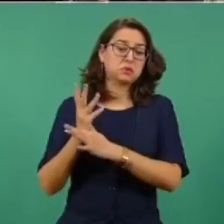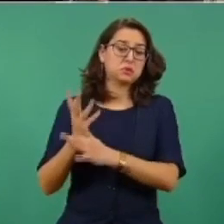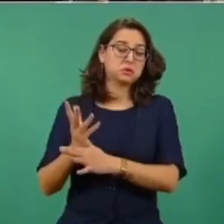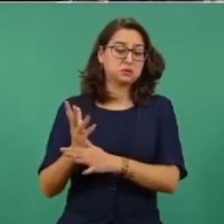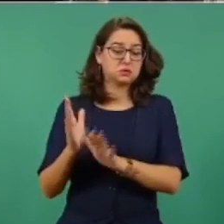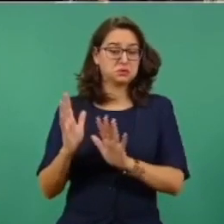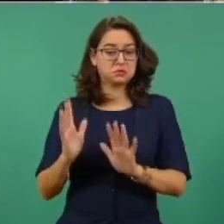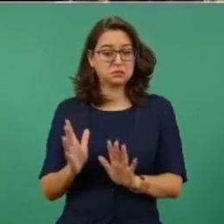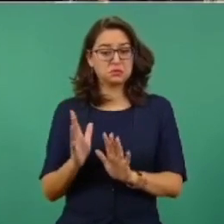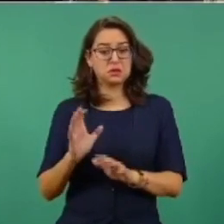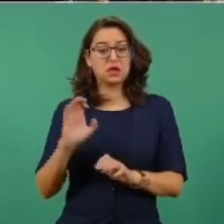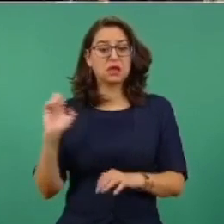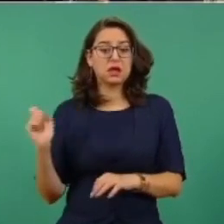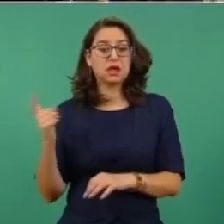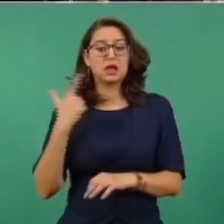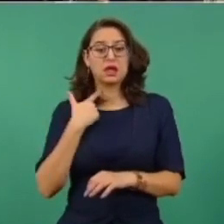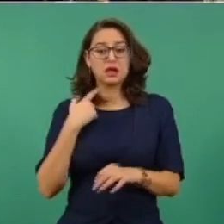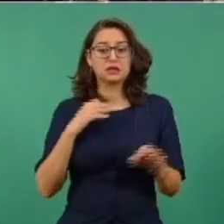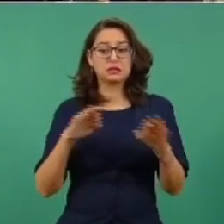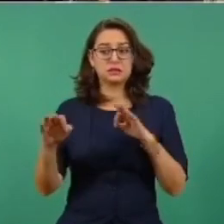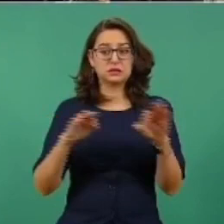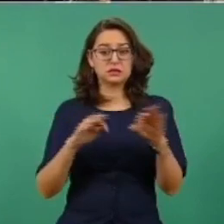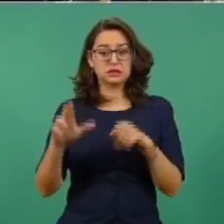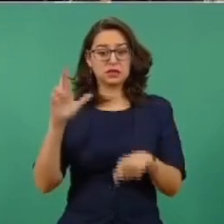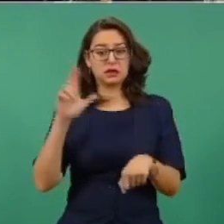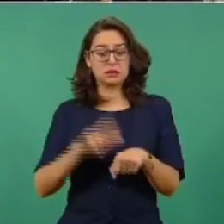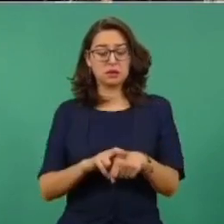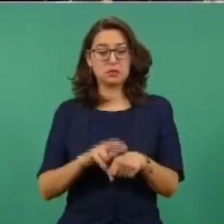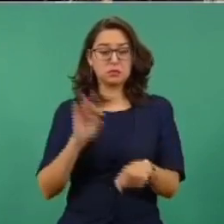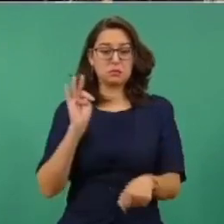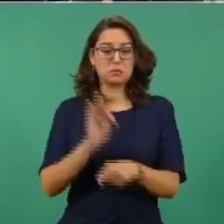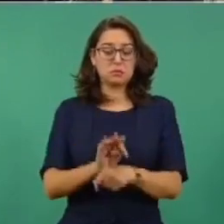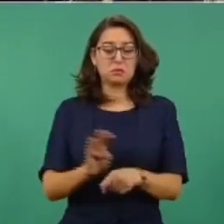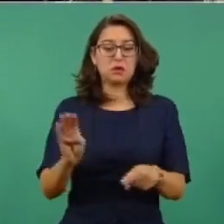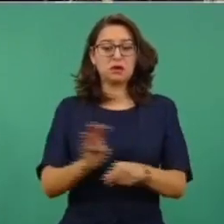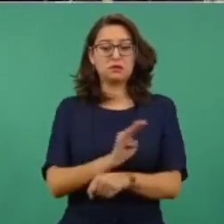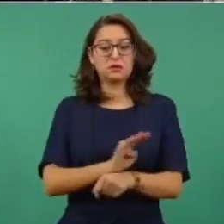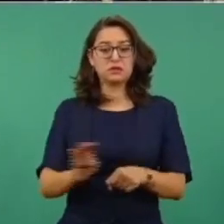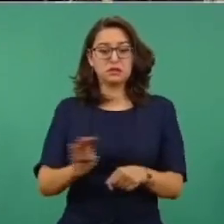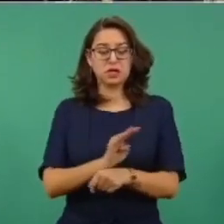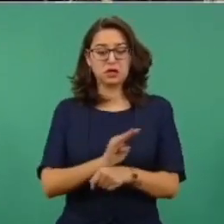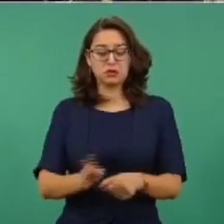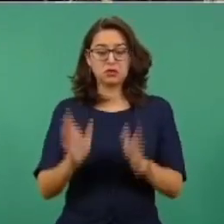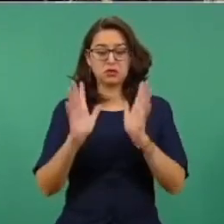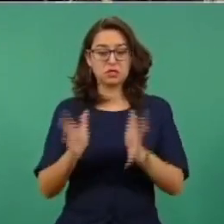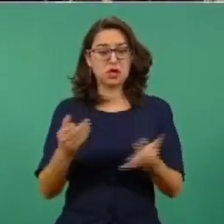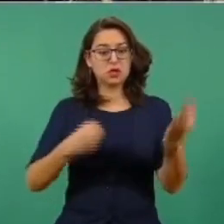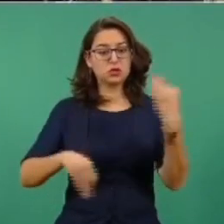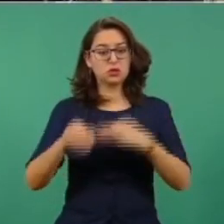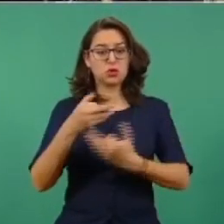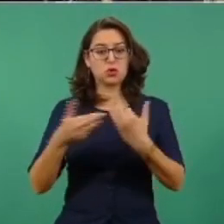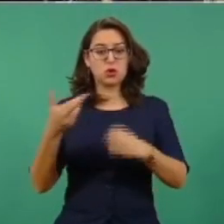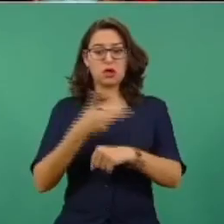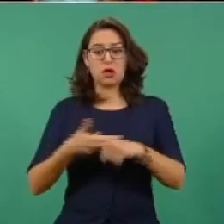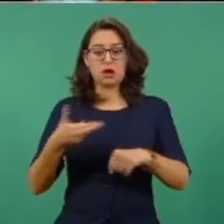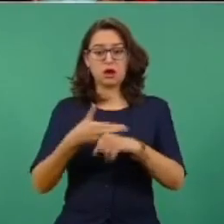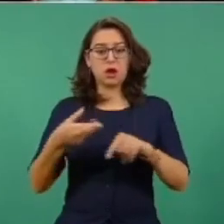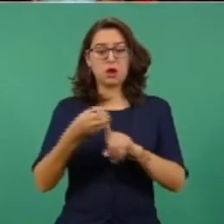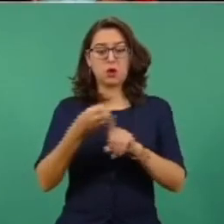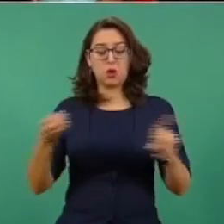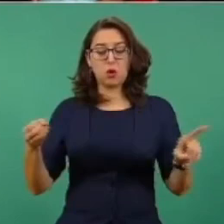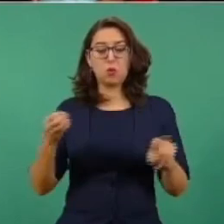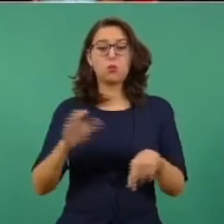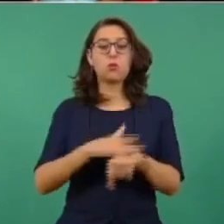trabajadores, que dice que ya les va a regresar, que por orden de usted ya tiene todo arreglado, y que también a los trabajadores